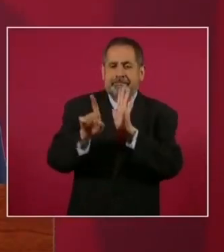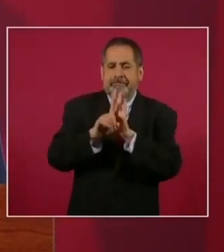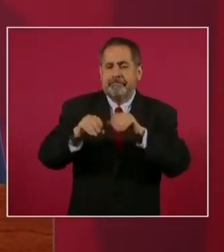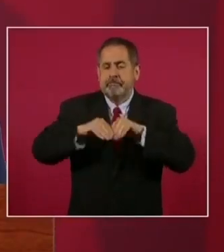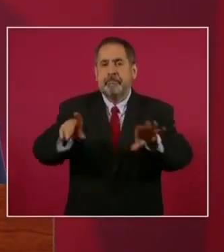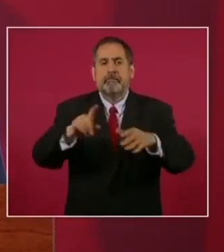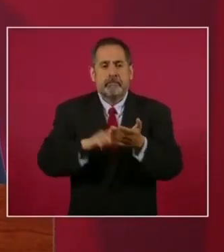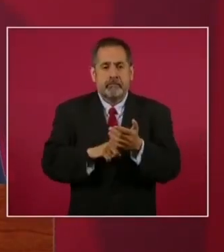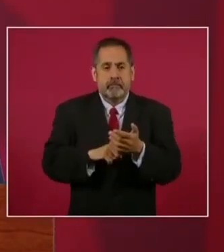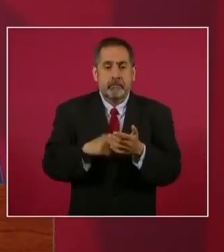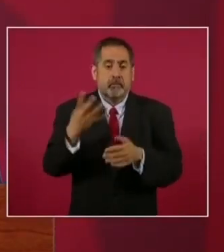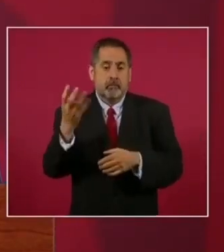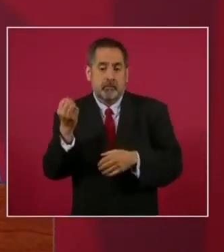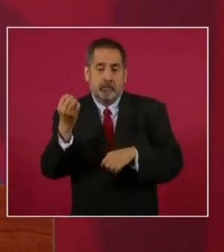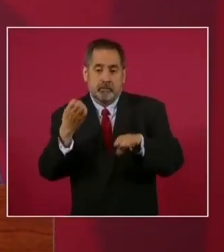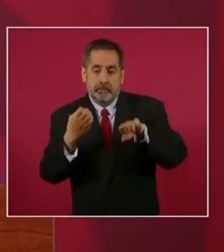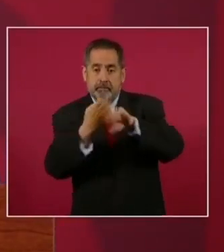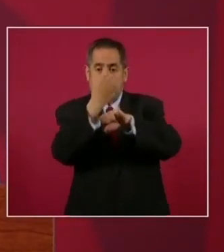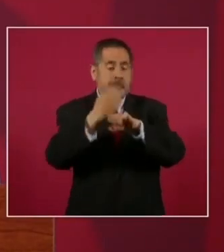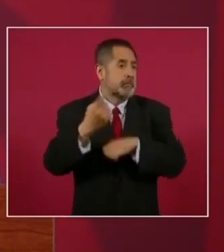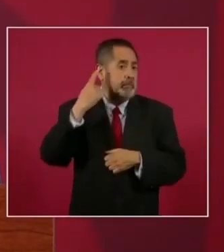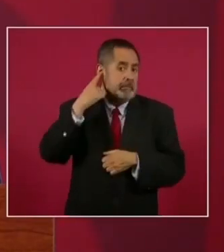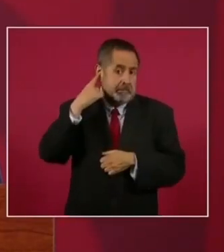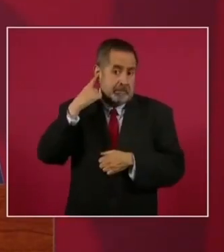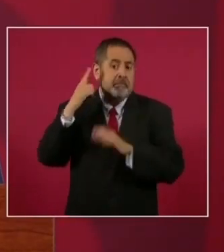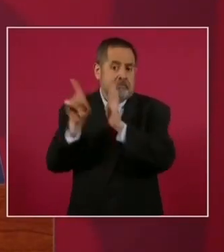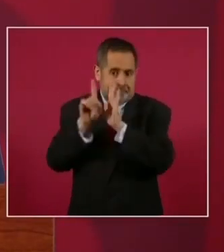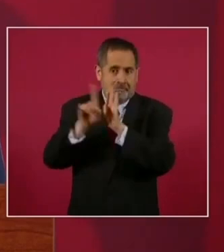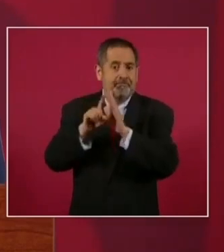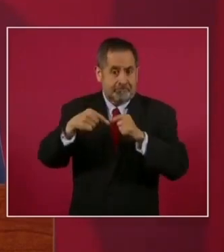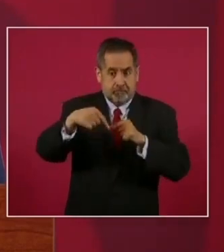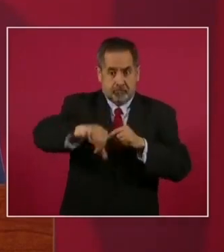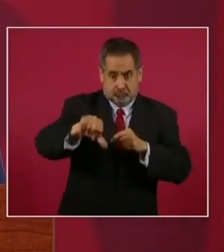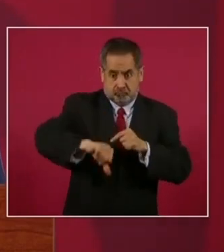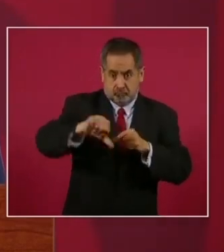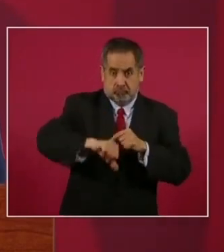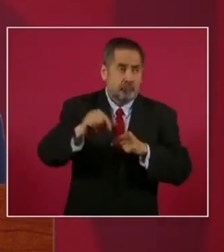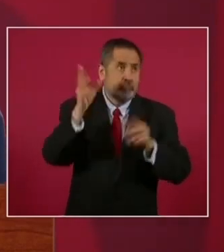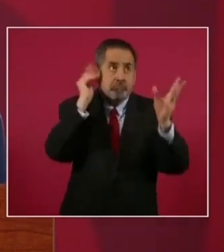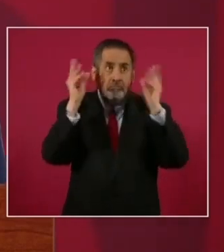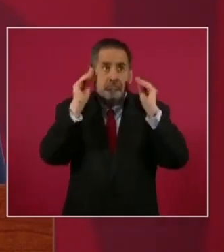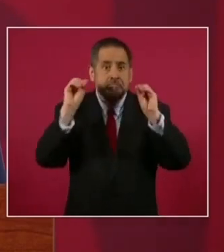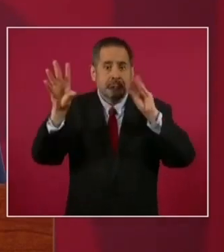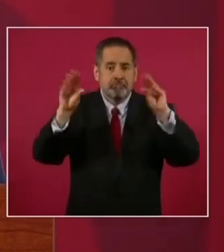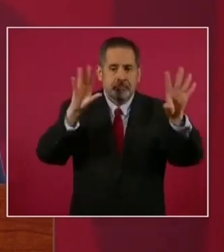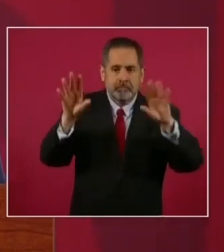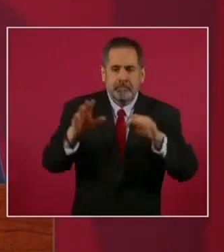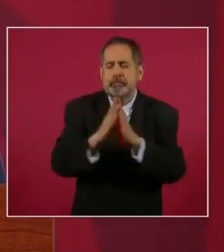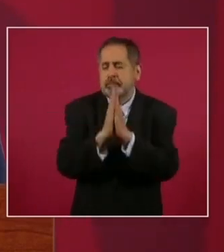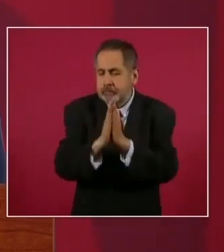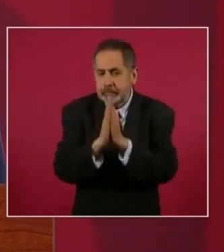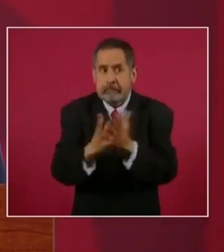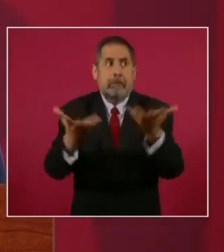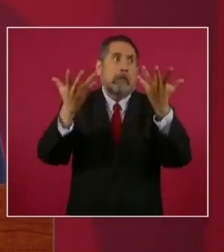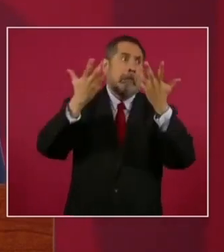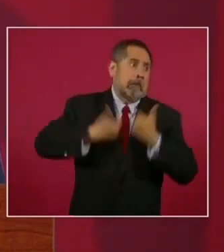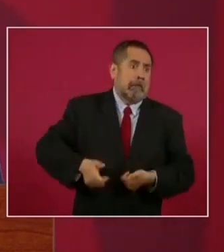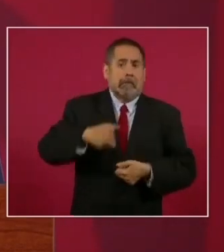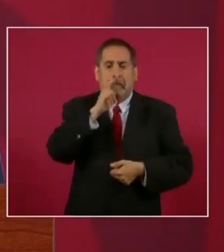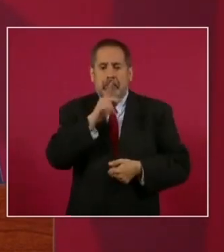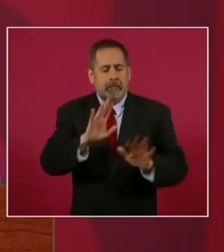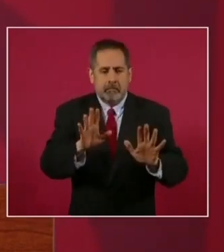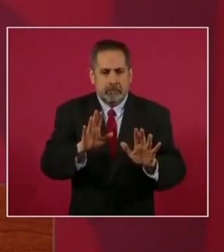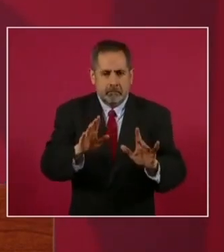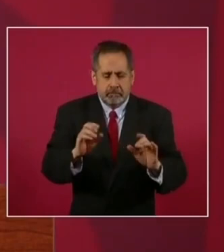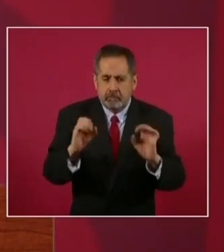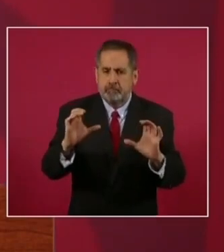en 9 entidades va a sonar la alerta sísmica. Por favor, no se alarmen, más bien